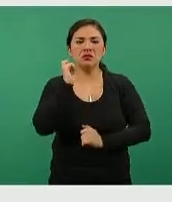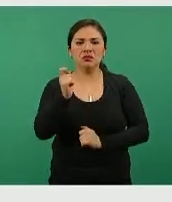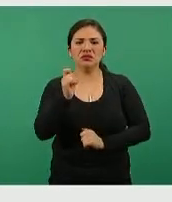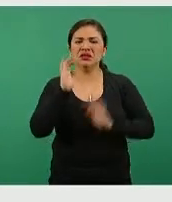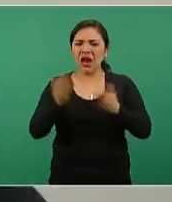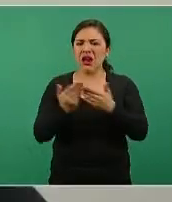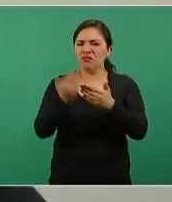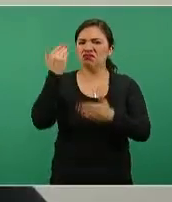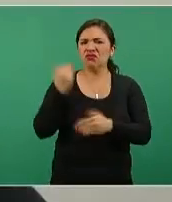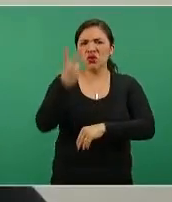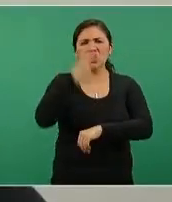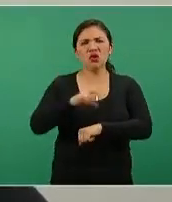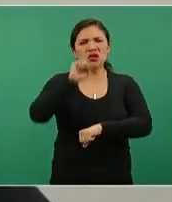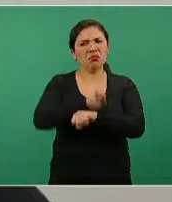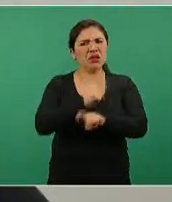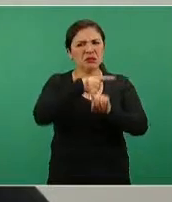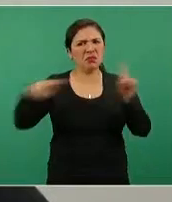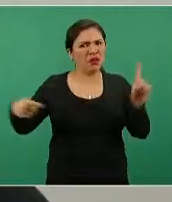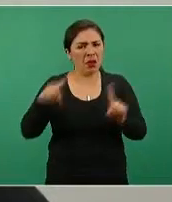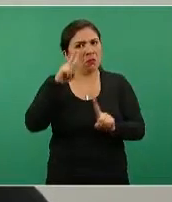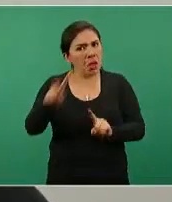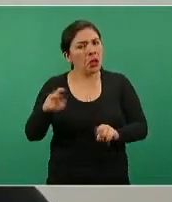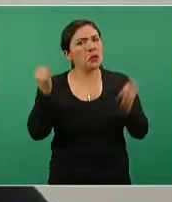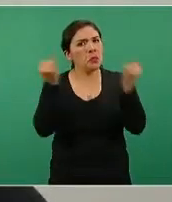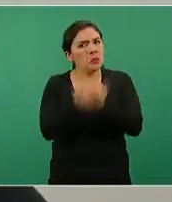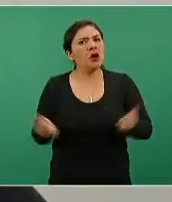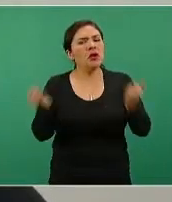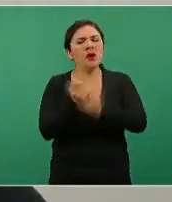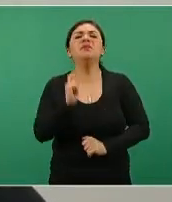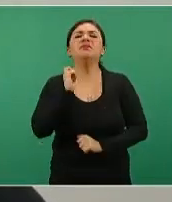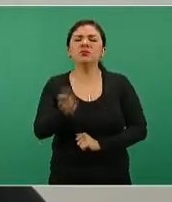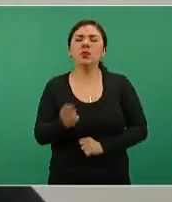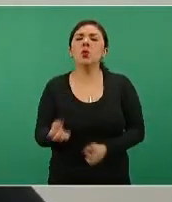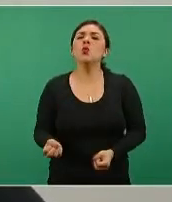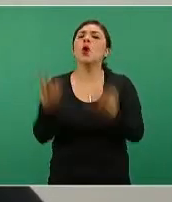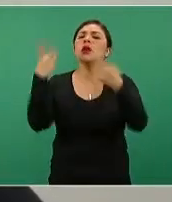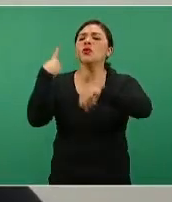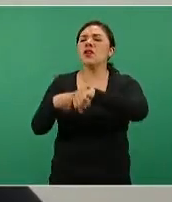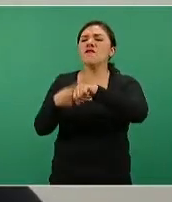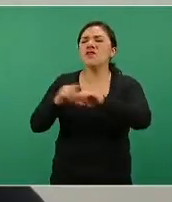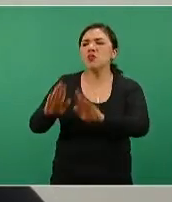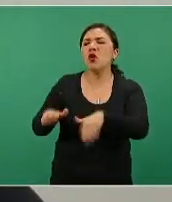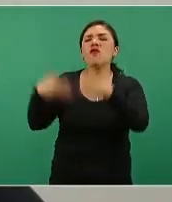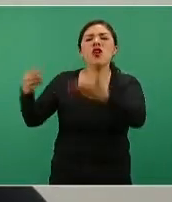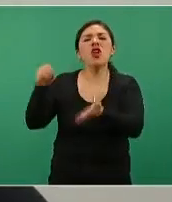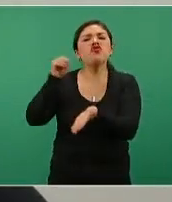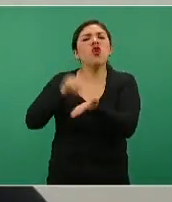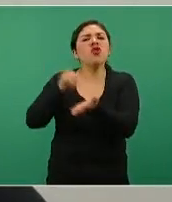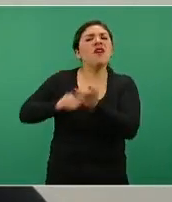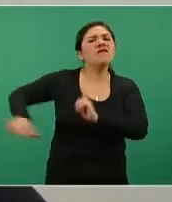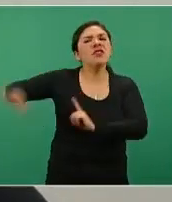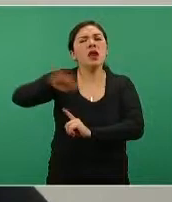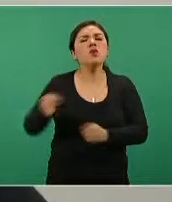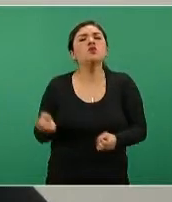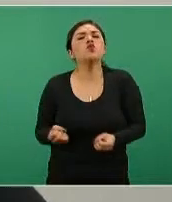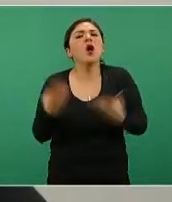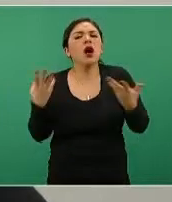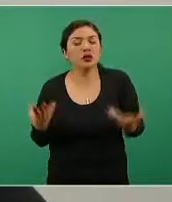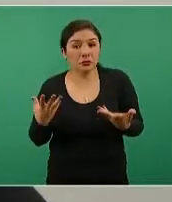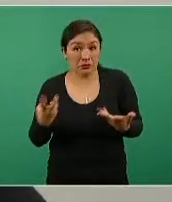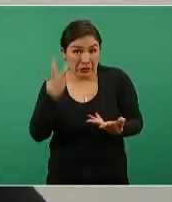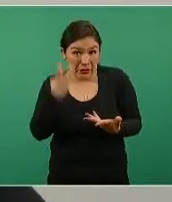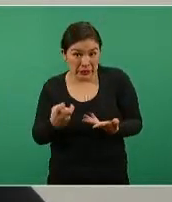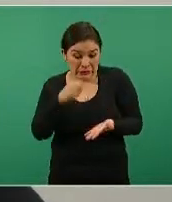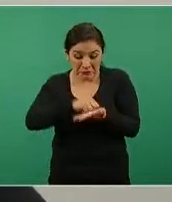desde hace 2 semanas y media, es el de casos activos estimados, es decir, de ese gran total de casos que hasta el momento